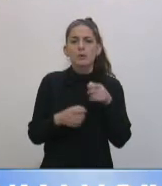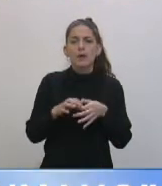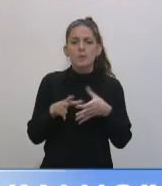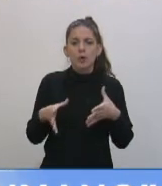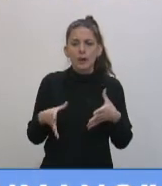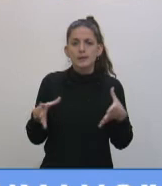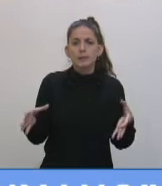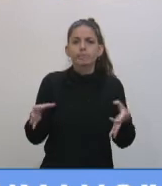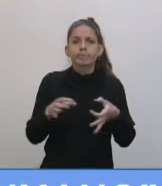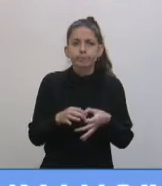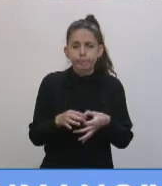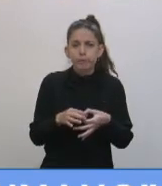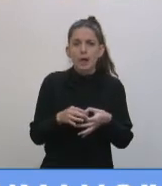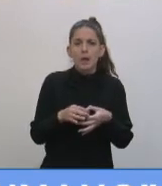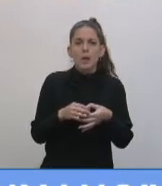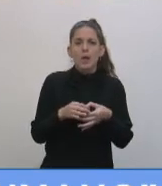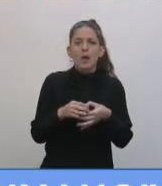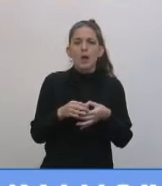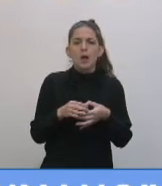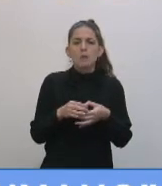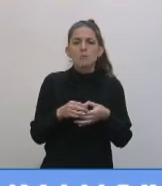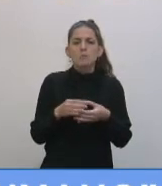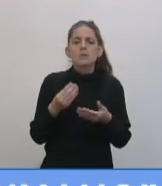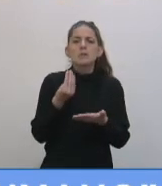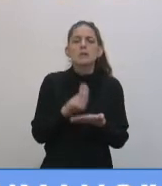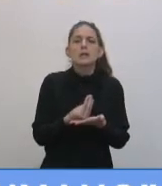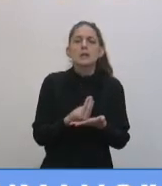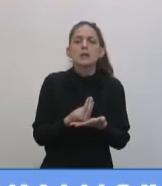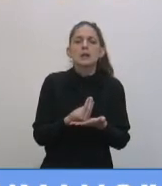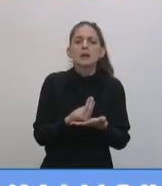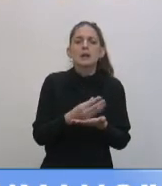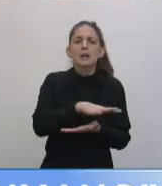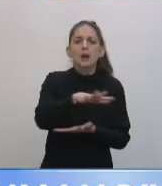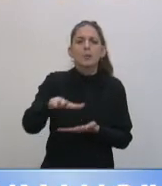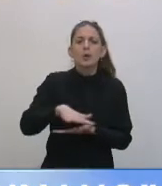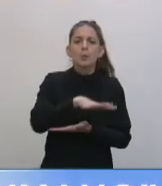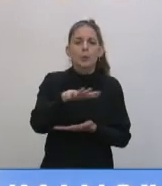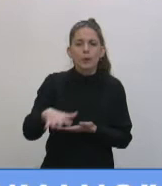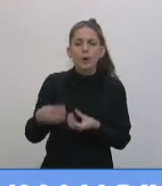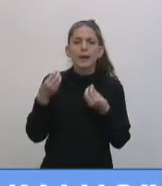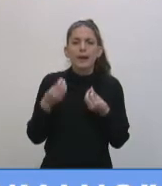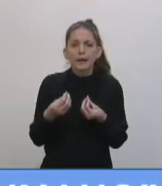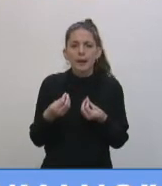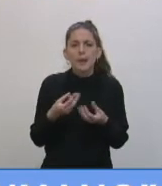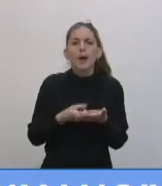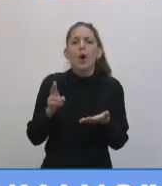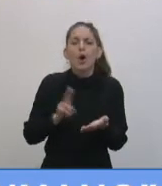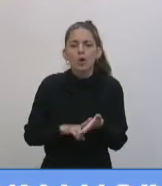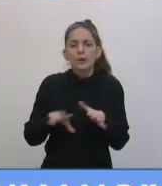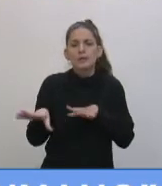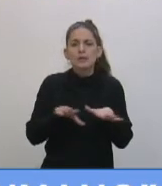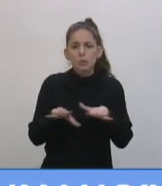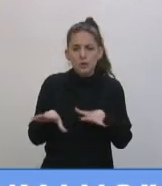elegida por el pueblo, y dar vuelta a esta situación, a este status quo, para volver a la situación